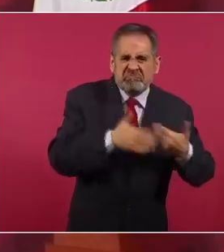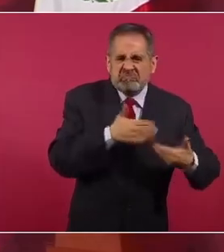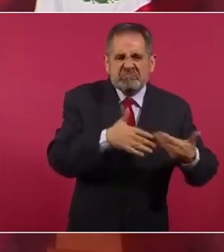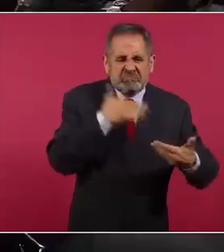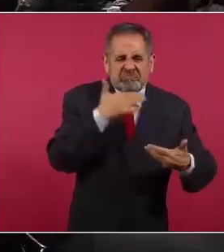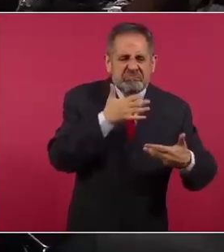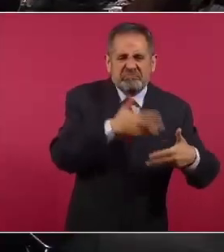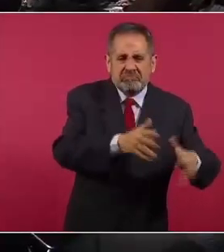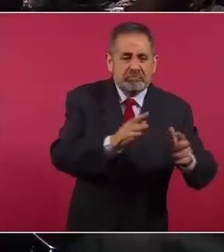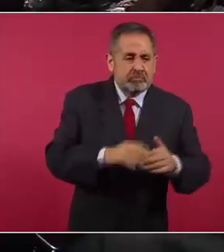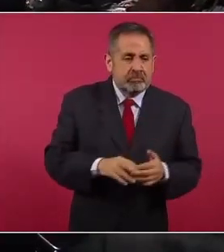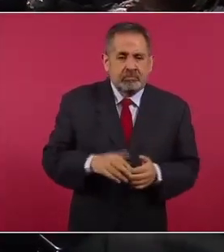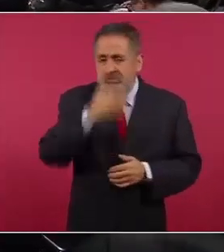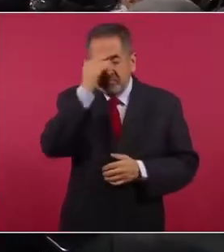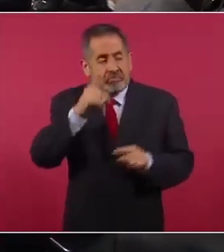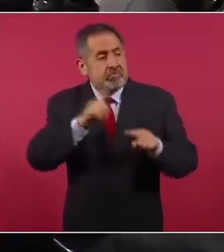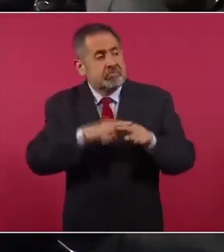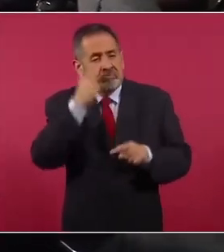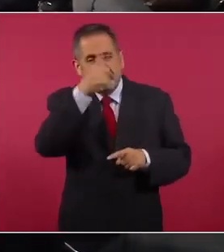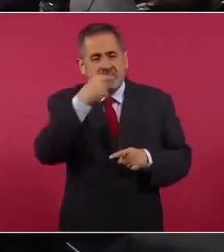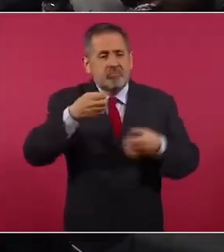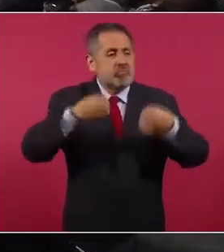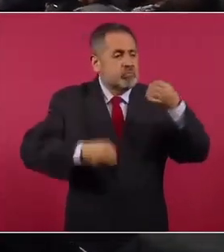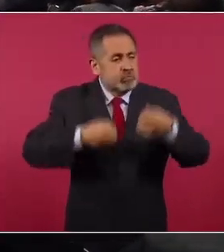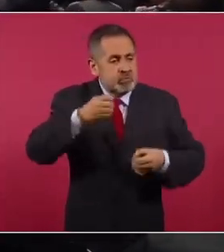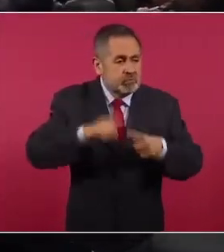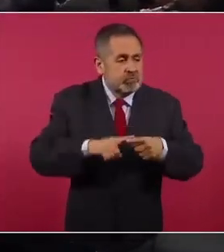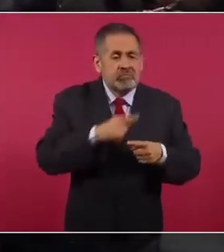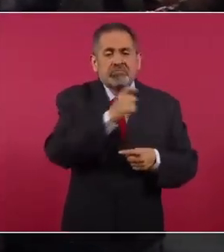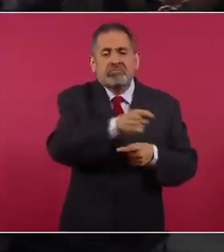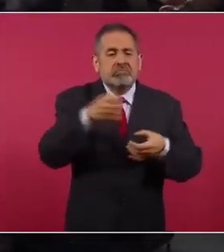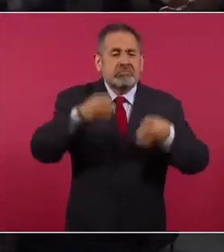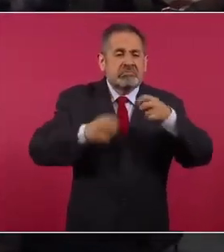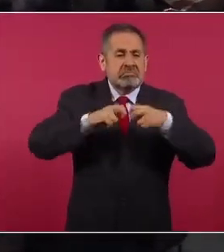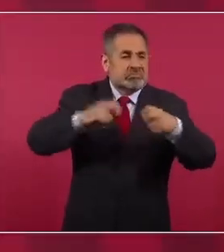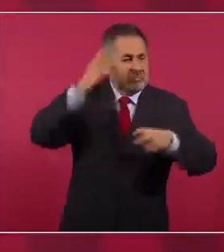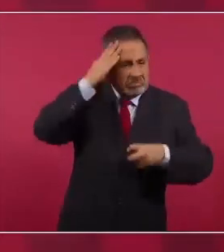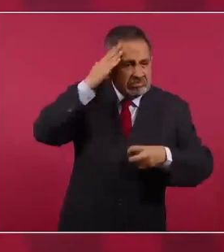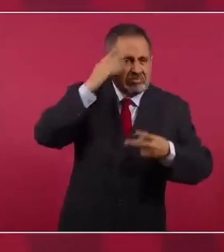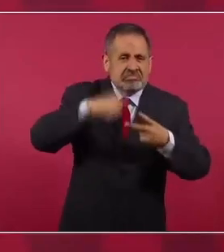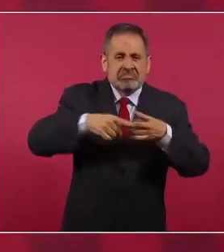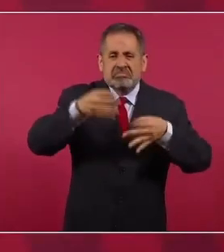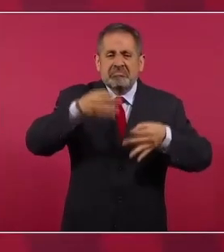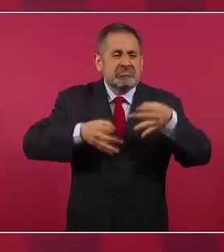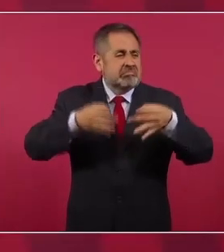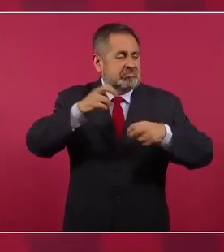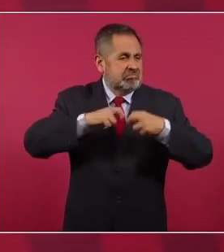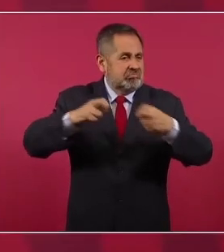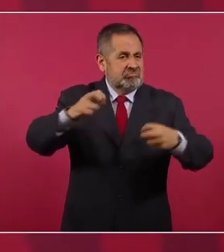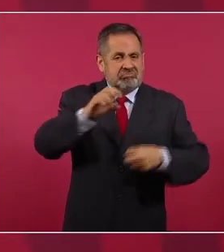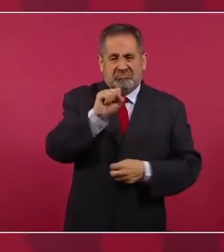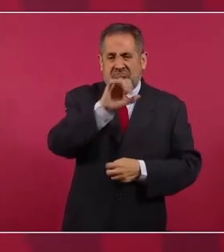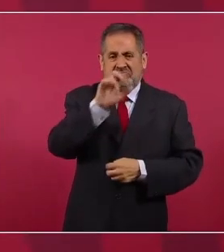No se sabía quiénes eran los jueces, quiénes eran los magistrados, quiénes eran los ministros.